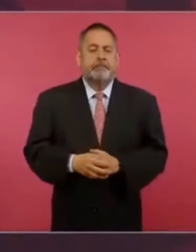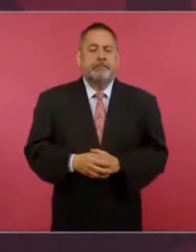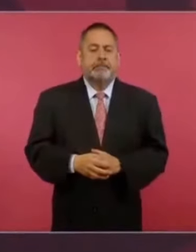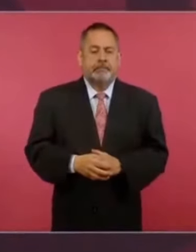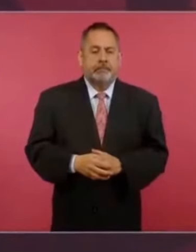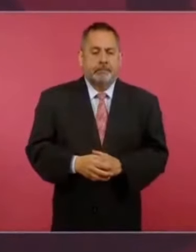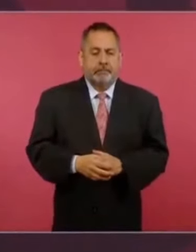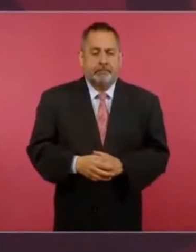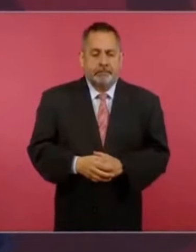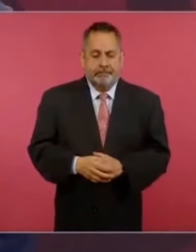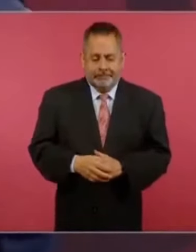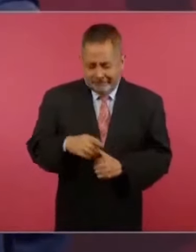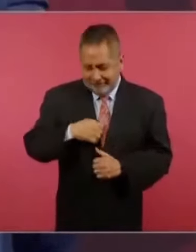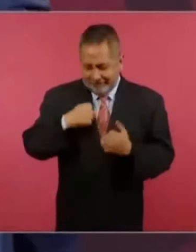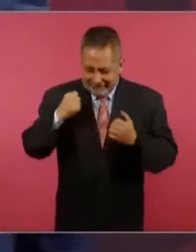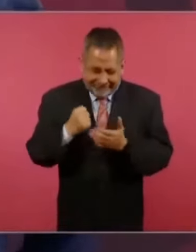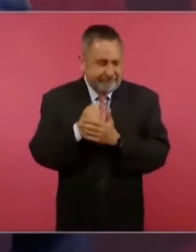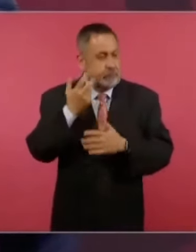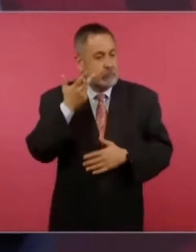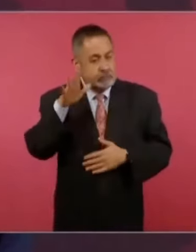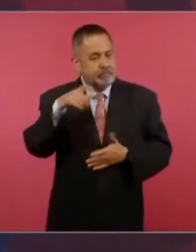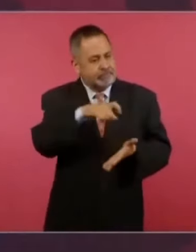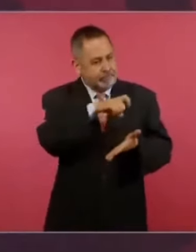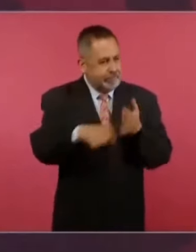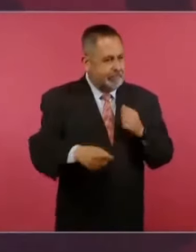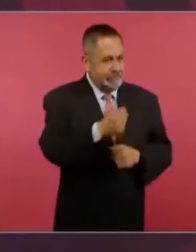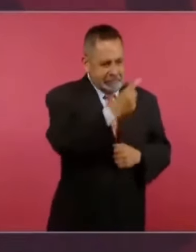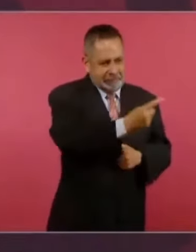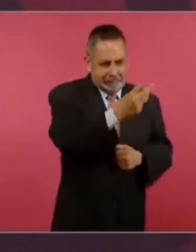me arrepiento de no haber comprado tres,